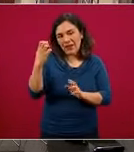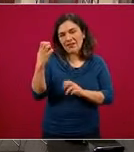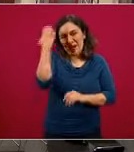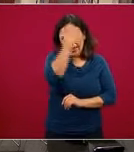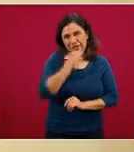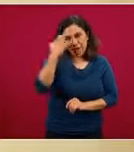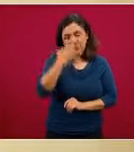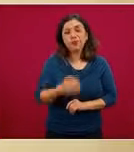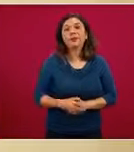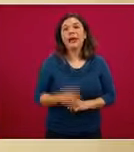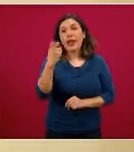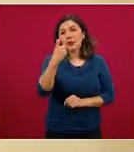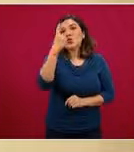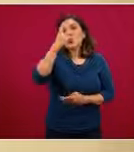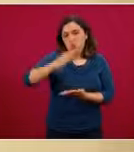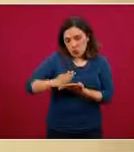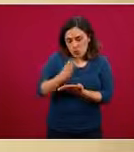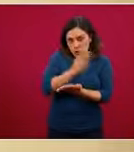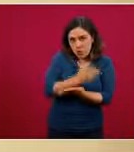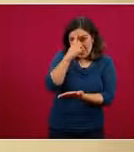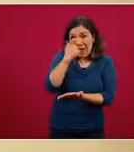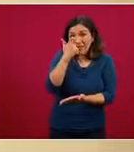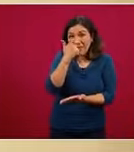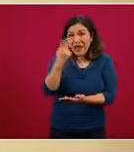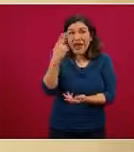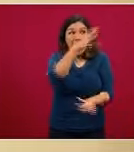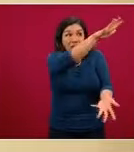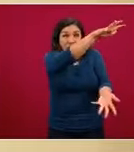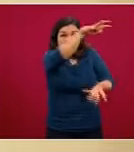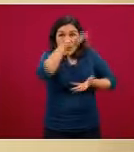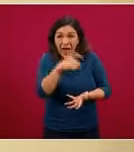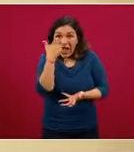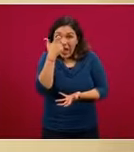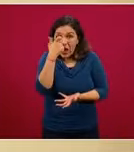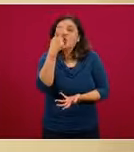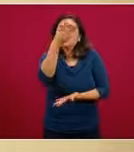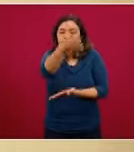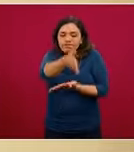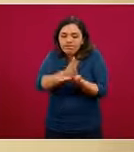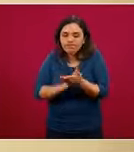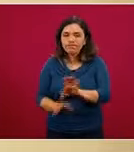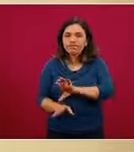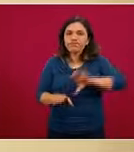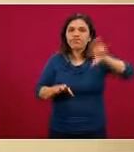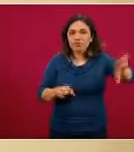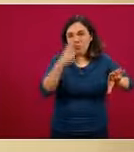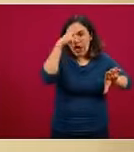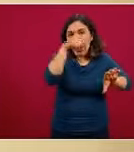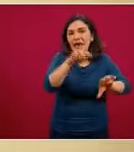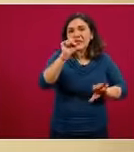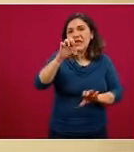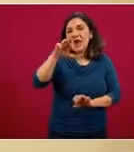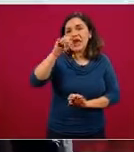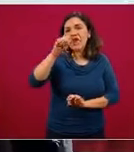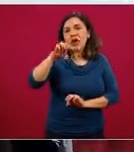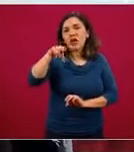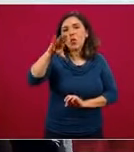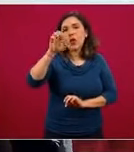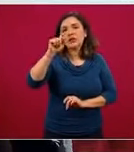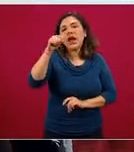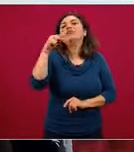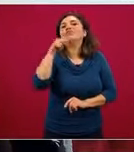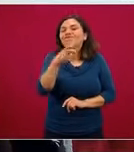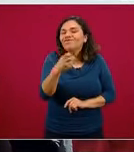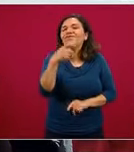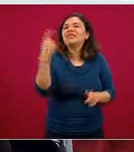Y entonces una parte de los recursos que se requirieron y se van a seguir necesitando para poder continuar